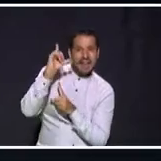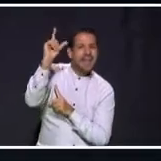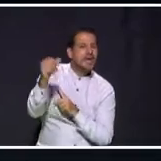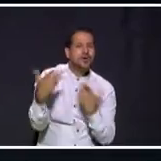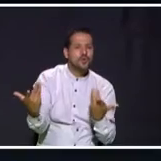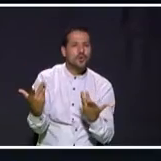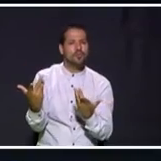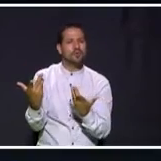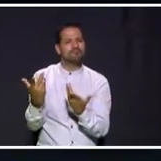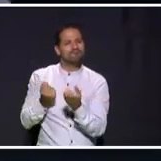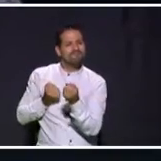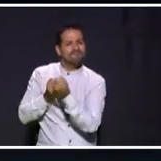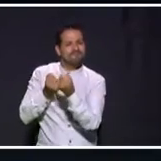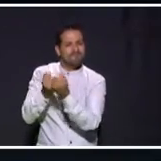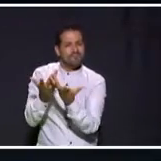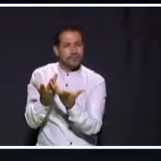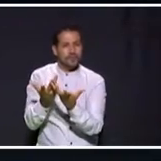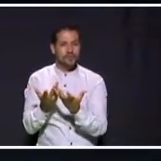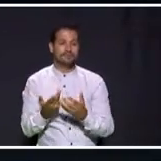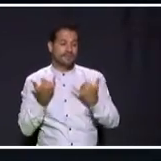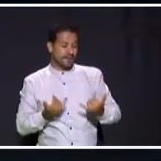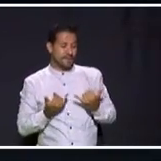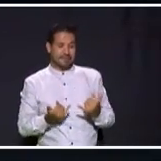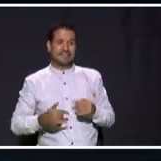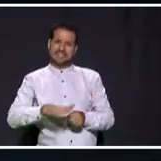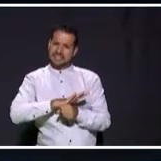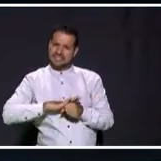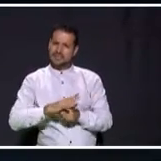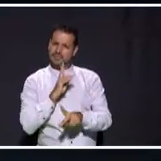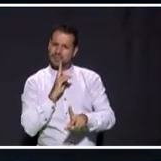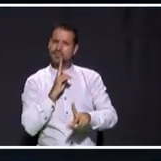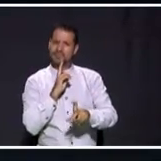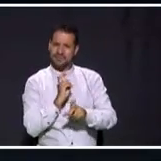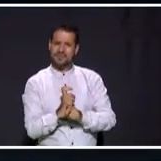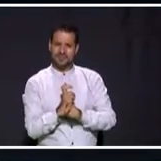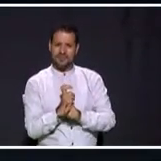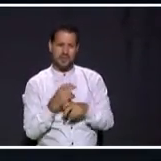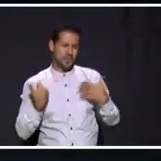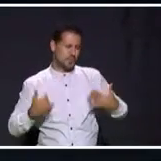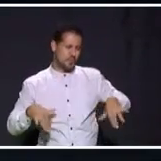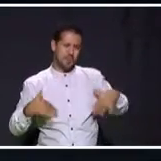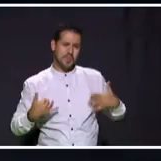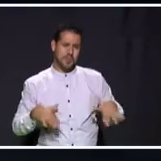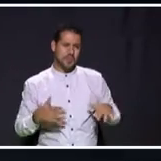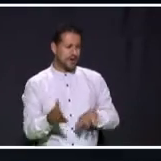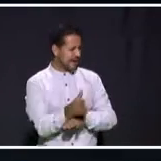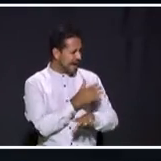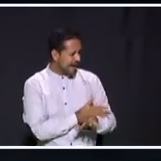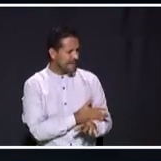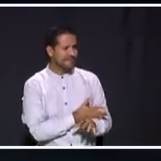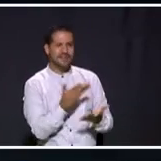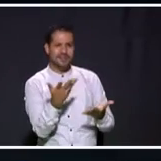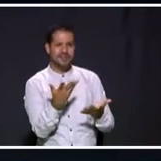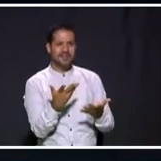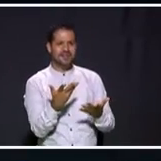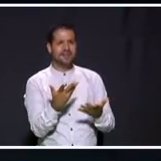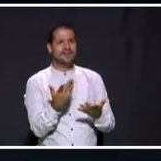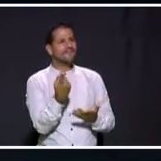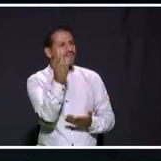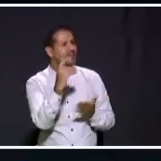los grandes problemas que tenemos es la actual administración departamental que fue bastante negligente con el tema de los sistemas de información y los